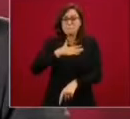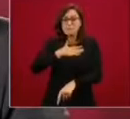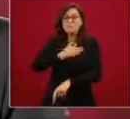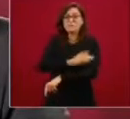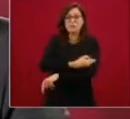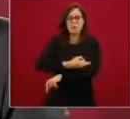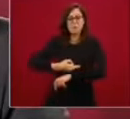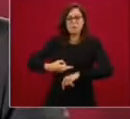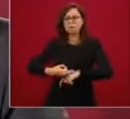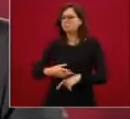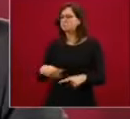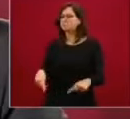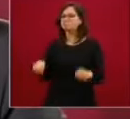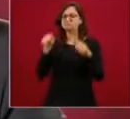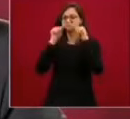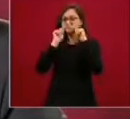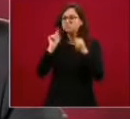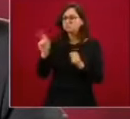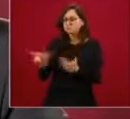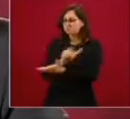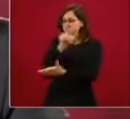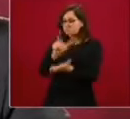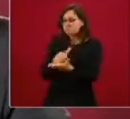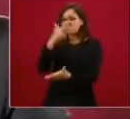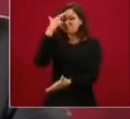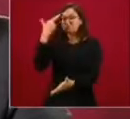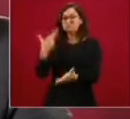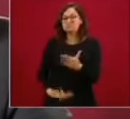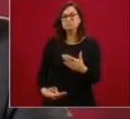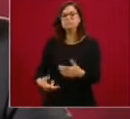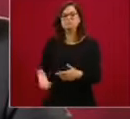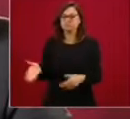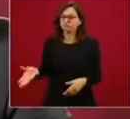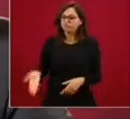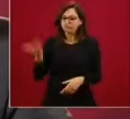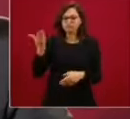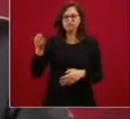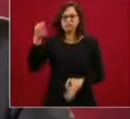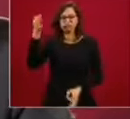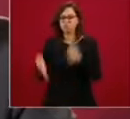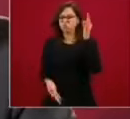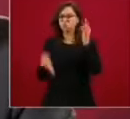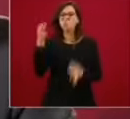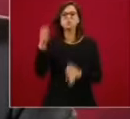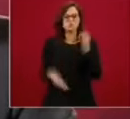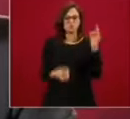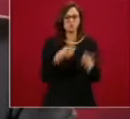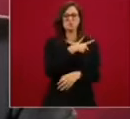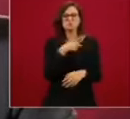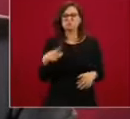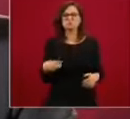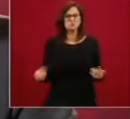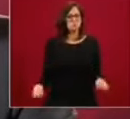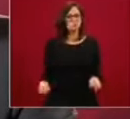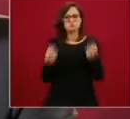comete un delito, debe ser juzgado, sea quien sea.